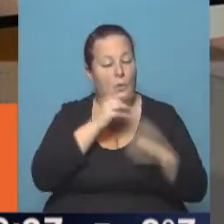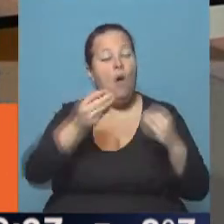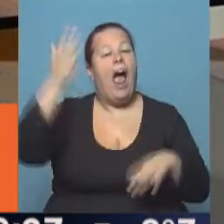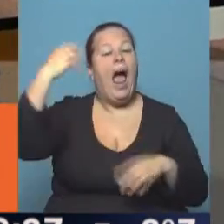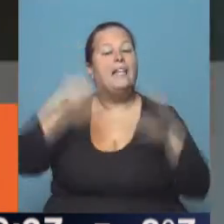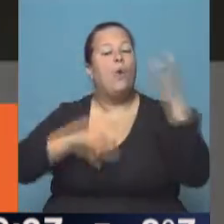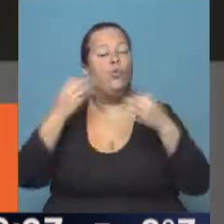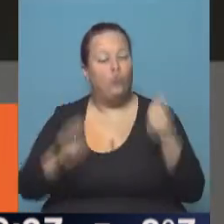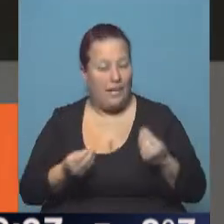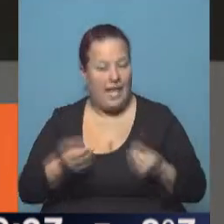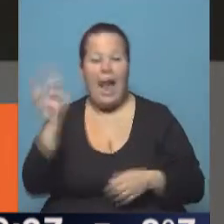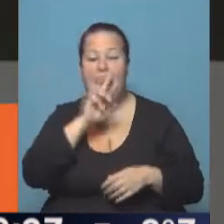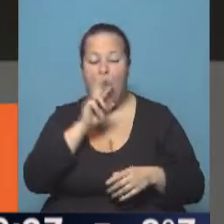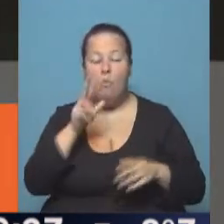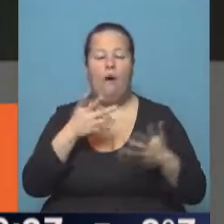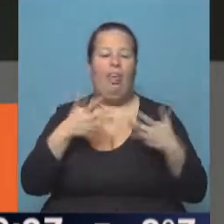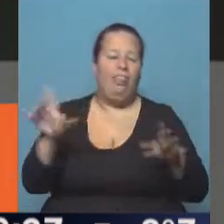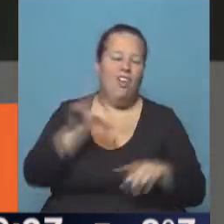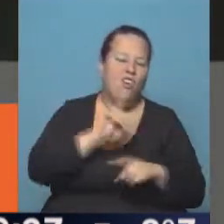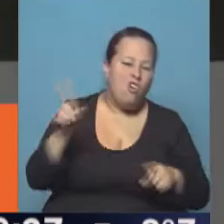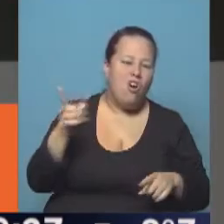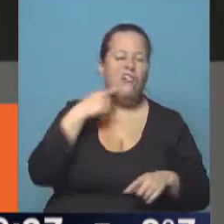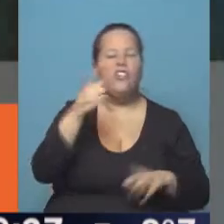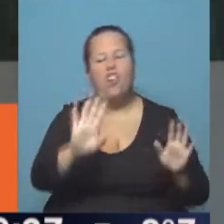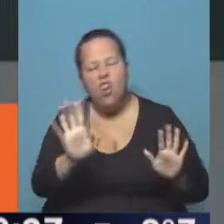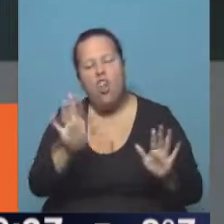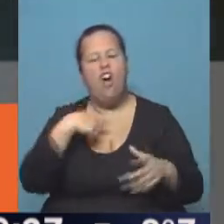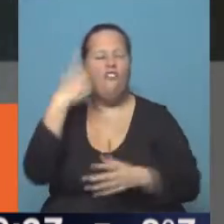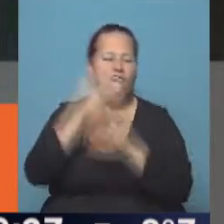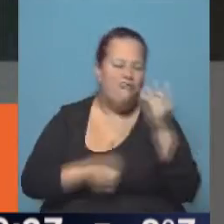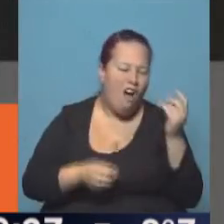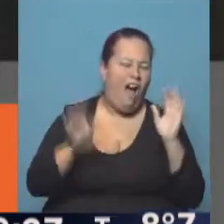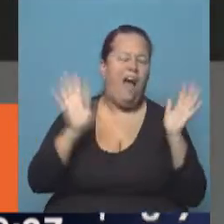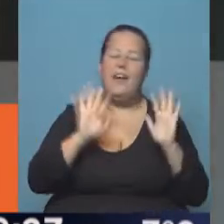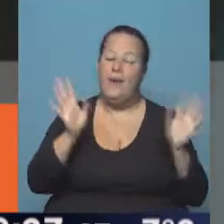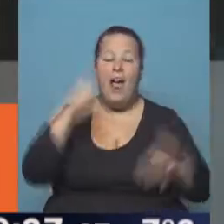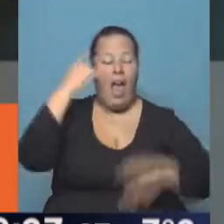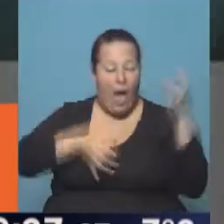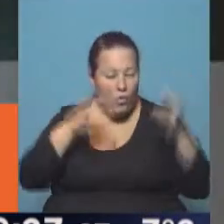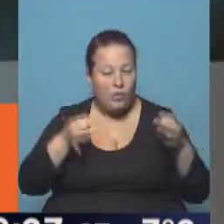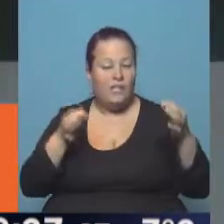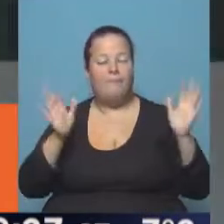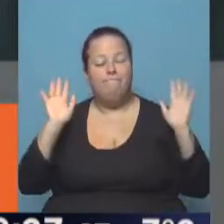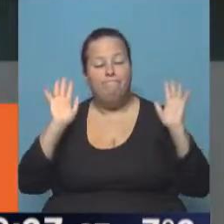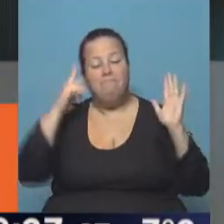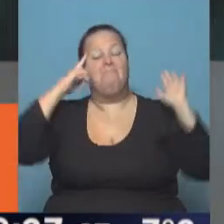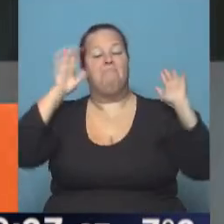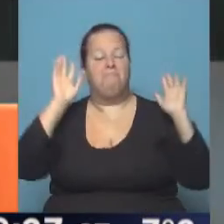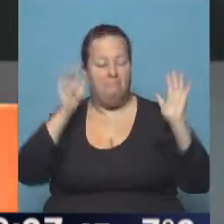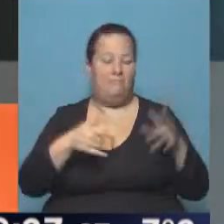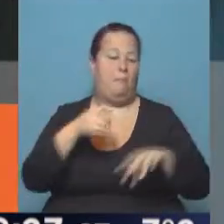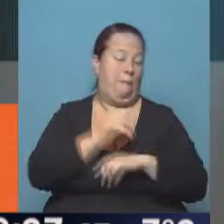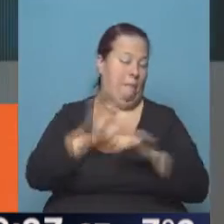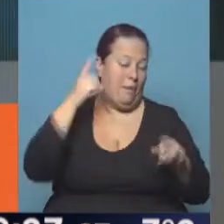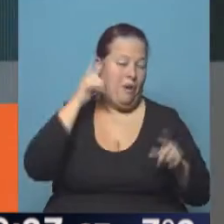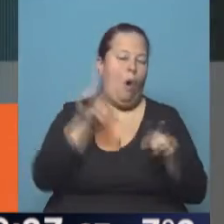hacía la justicia? La mujer se retractaba, venía y decía, no, me equivoqué. Bueno, y la justicia tomaba eso, en el peor